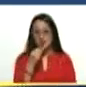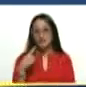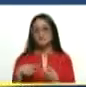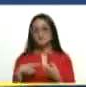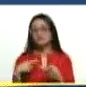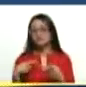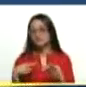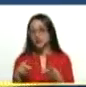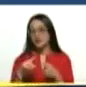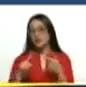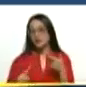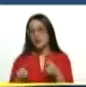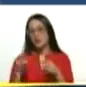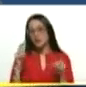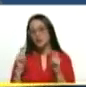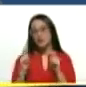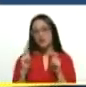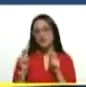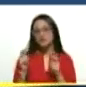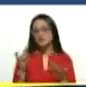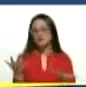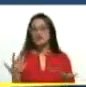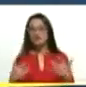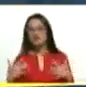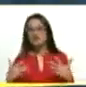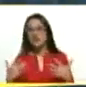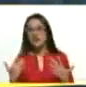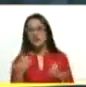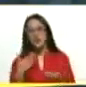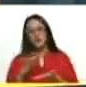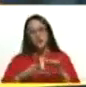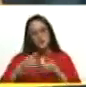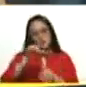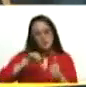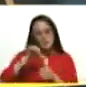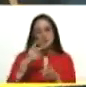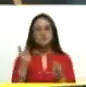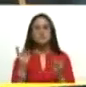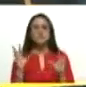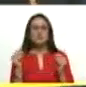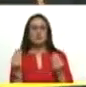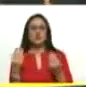también energía, turismo, podemos cooperar en muchos sectores.